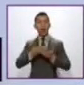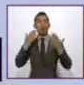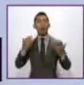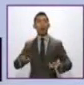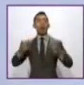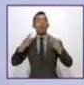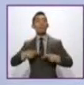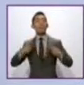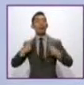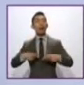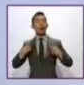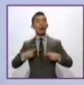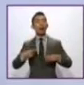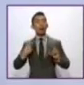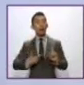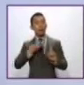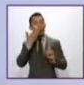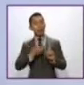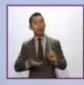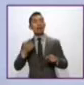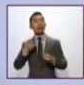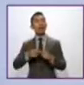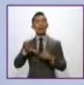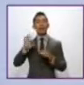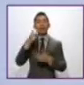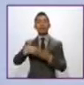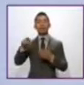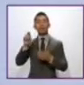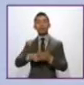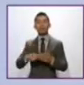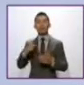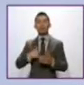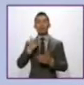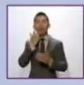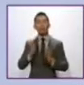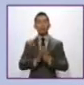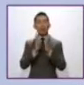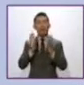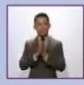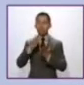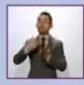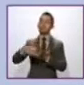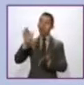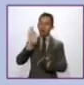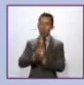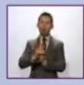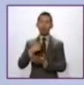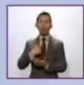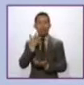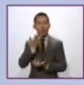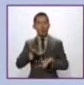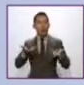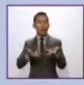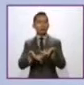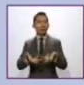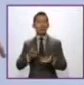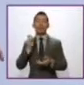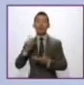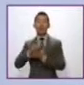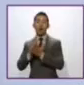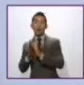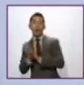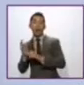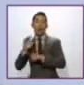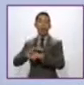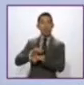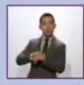ciudadanos en los que hoy decidimos, tuvimos el valor de participar, de meternos de lleno, de no ser cómplices,